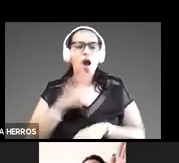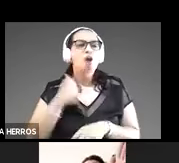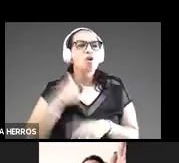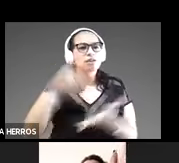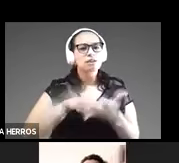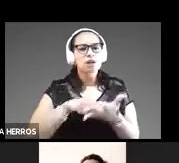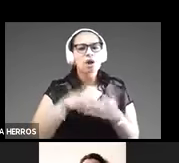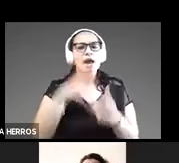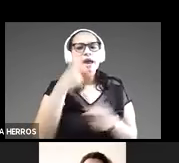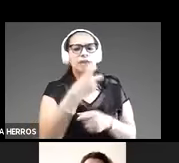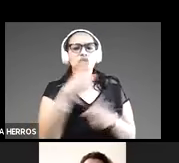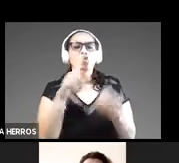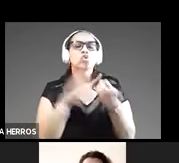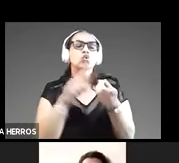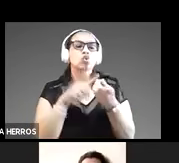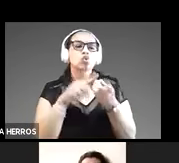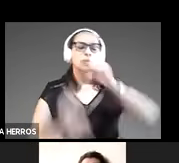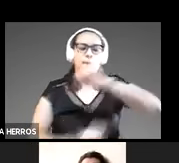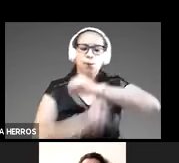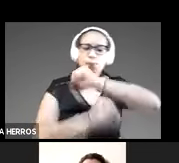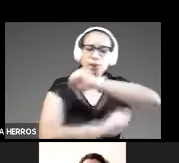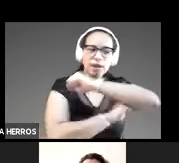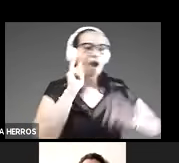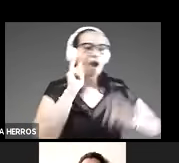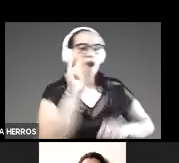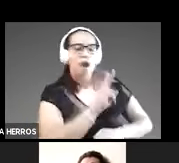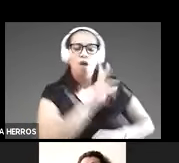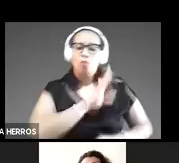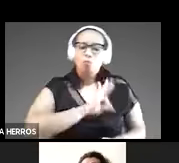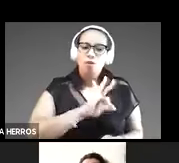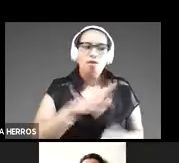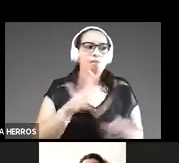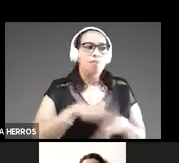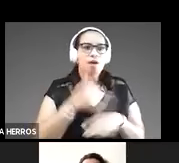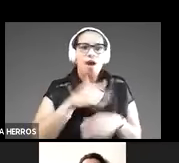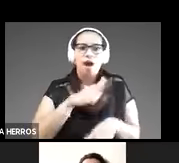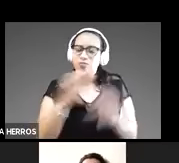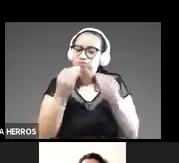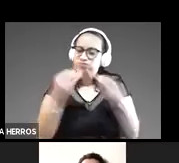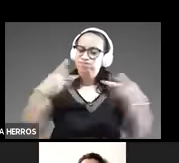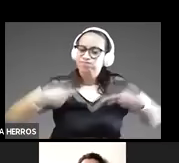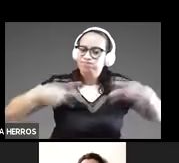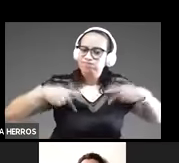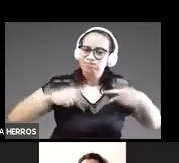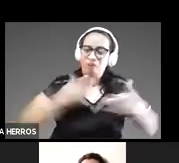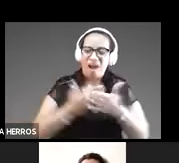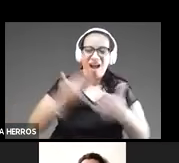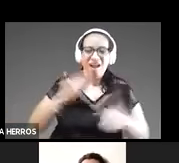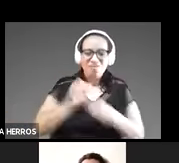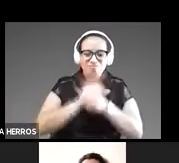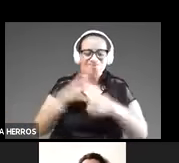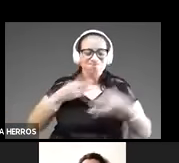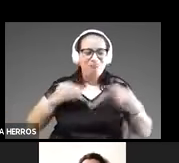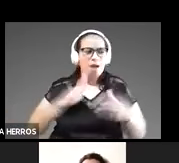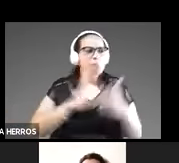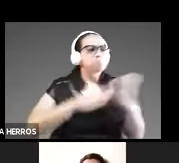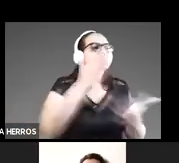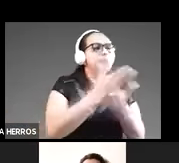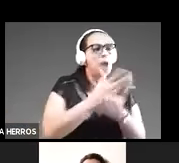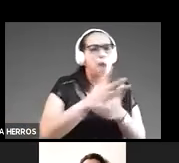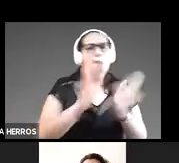los pilares con la cantidad de gente que por lo menos hasta antes de la pandemia iban y participaban en todas